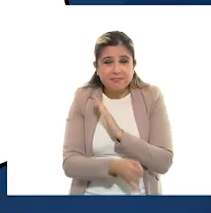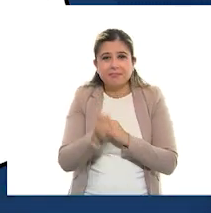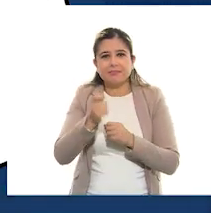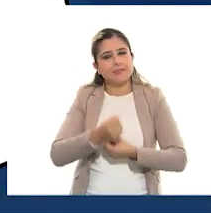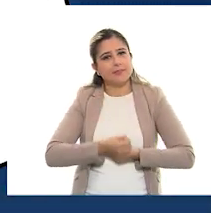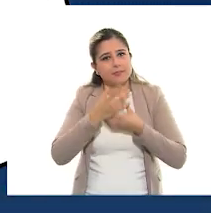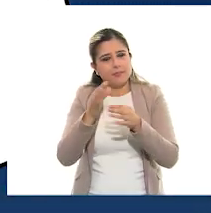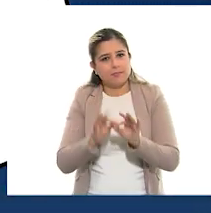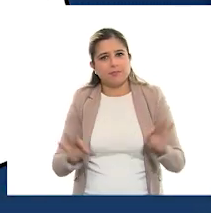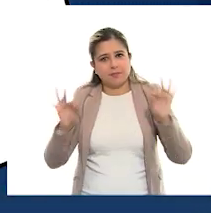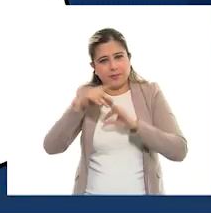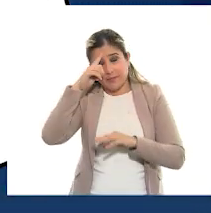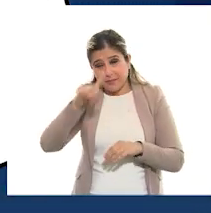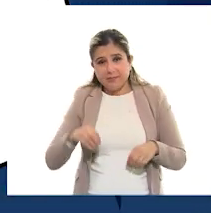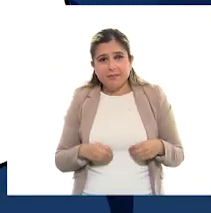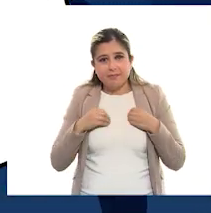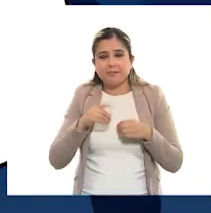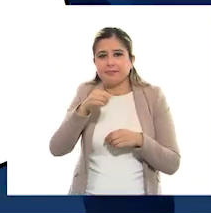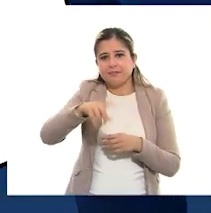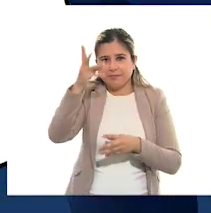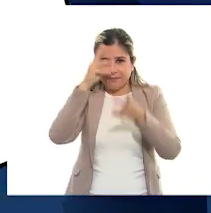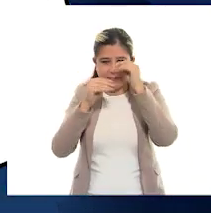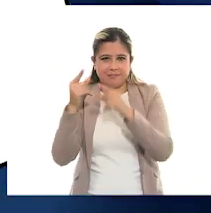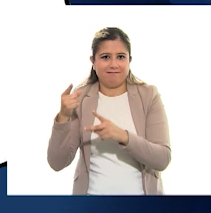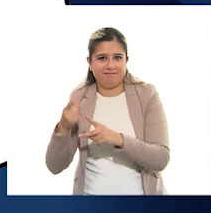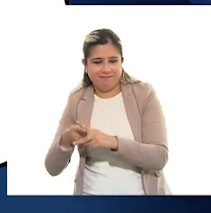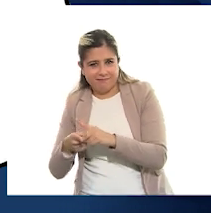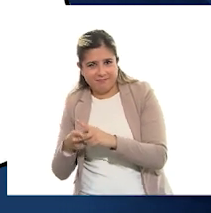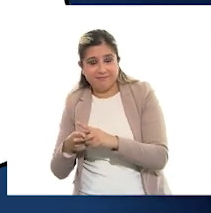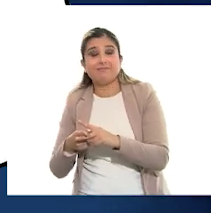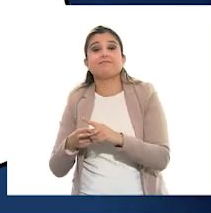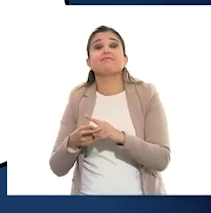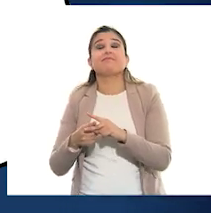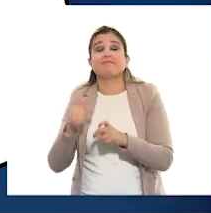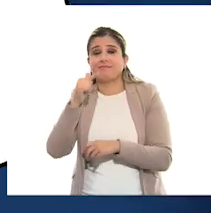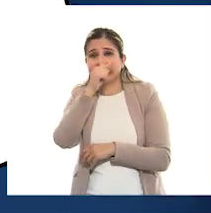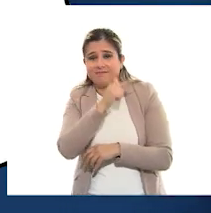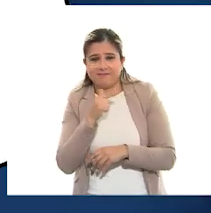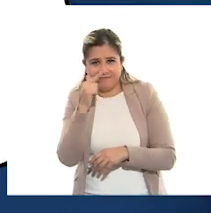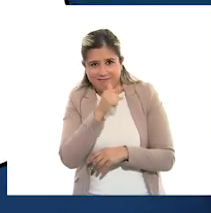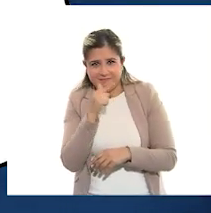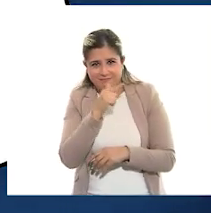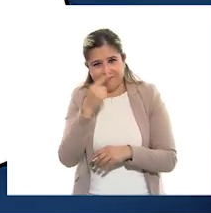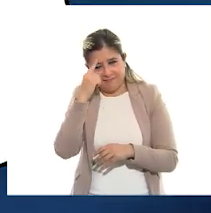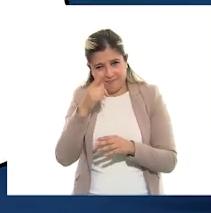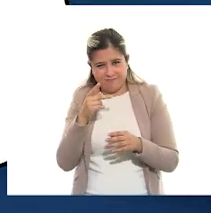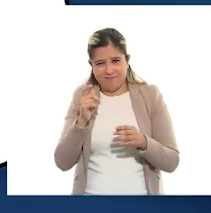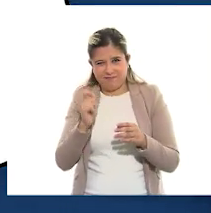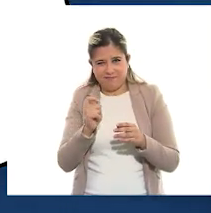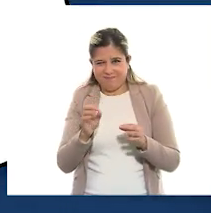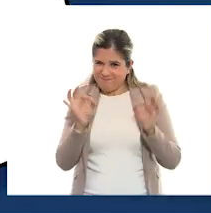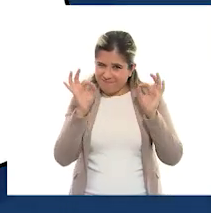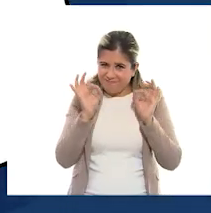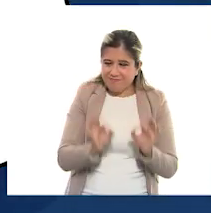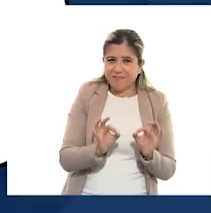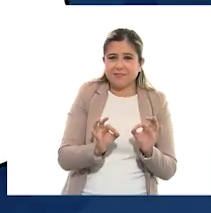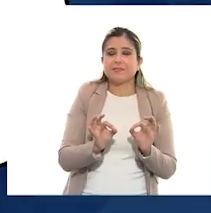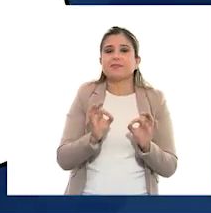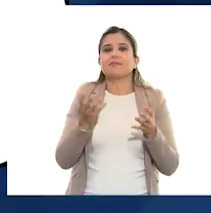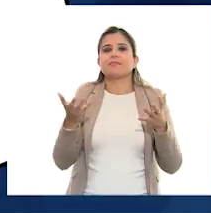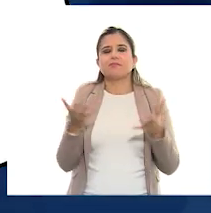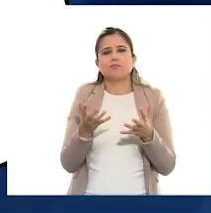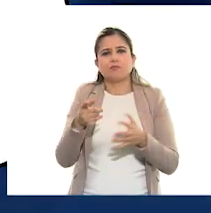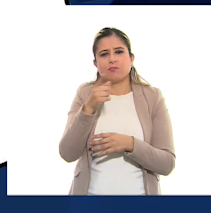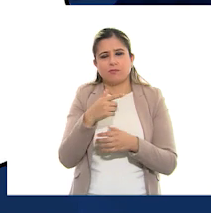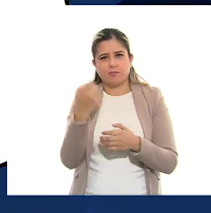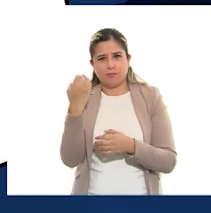la relevancia para la vida de aprender las matemáticas y lenguaje de manera formal y cómo se hace en